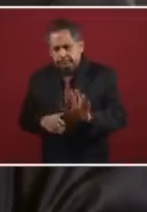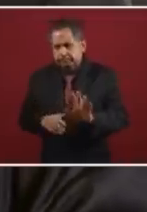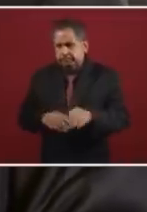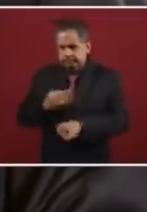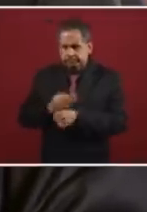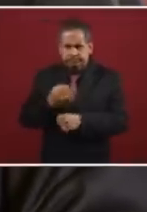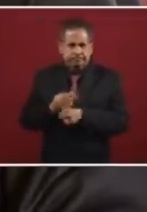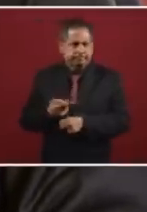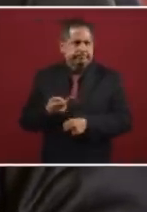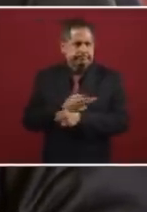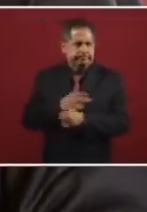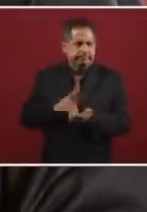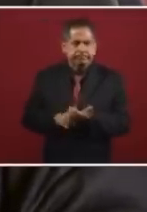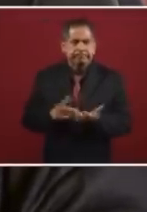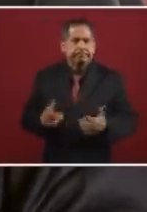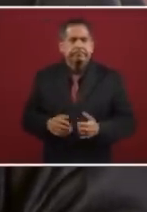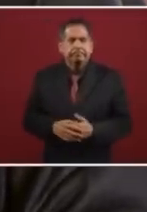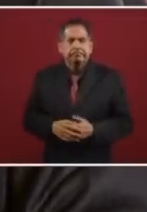haciendo